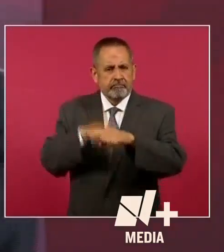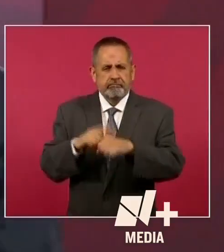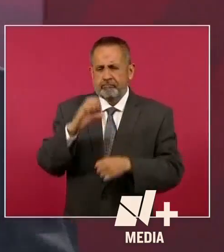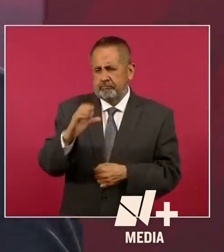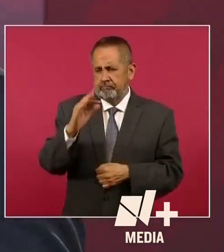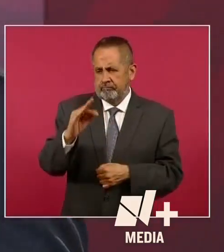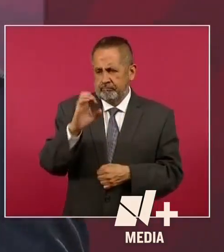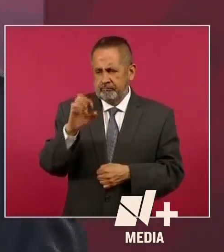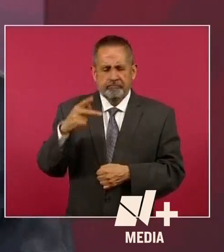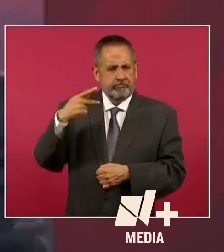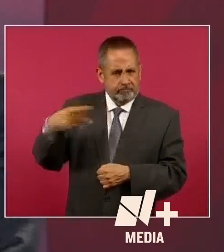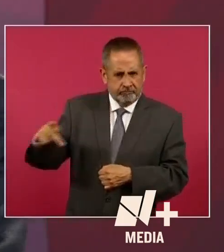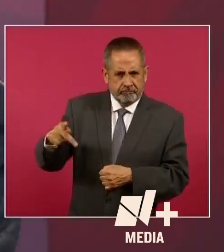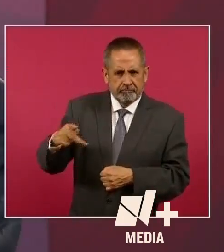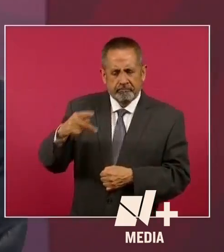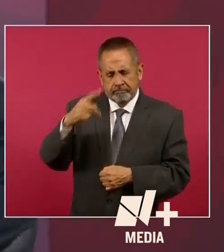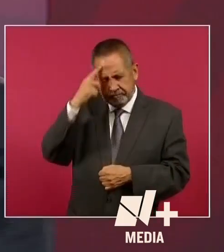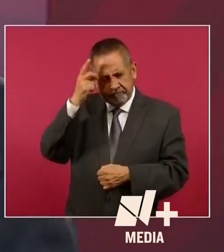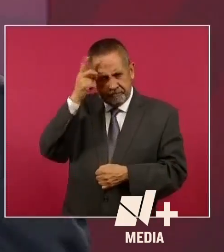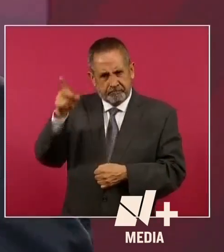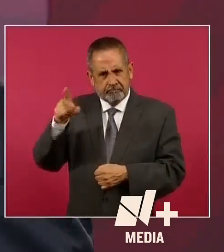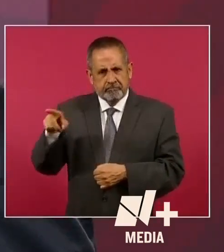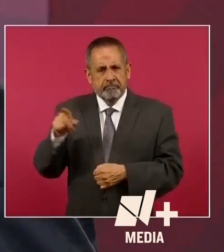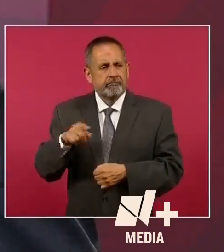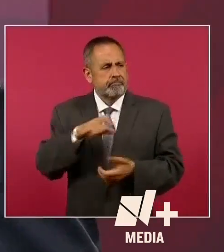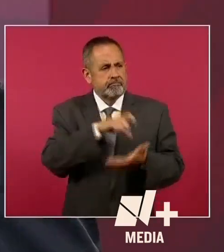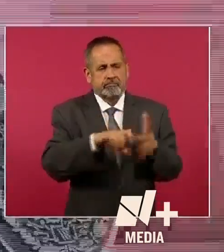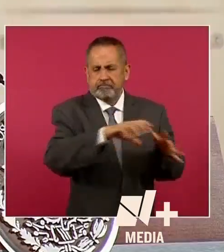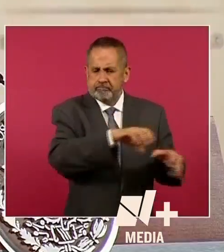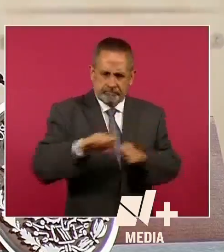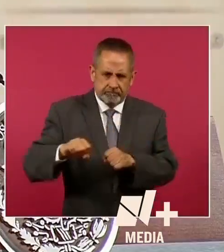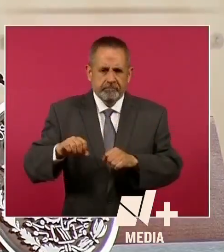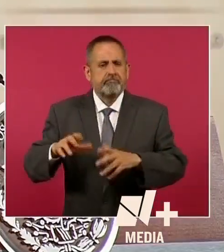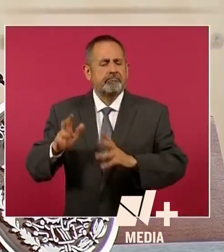Electricidad y de esta manera